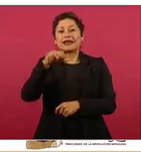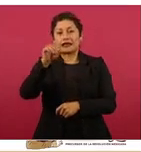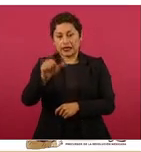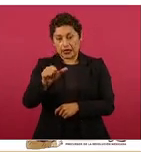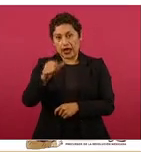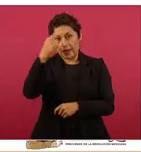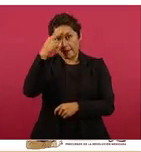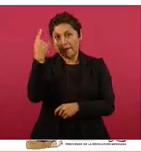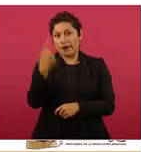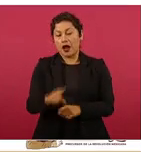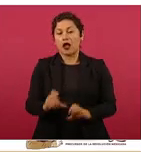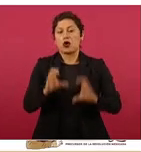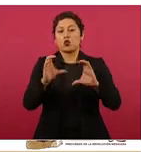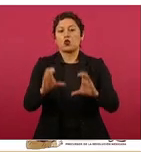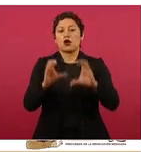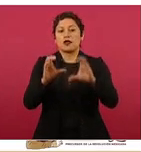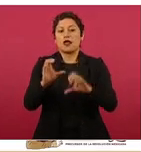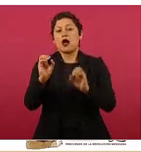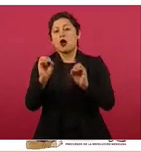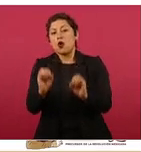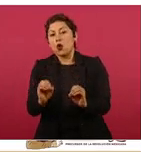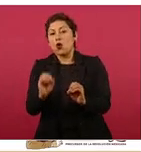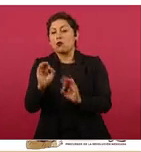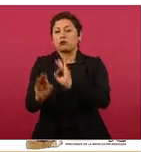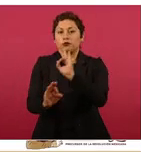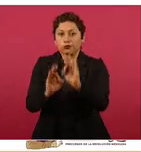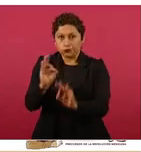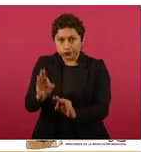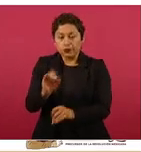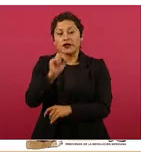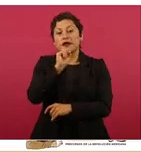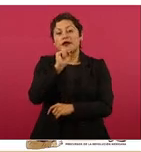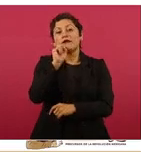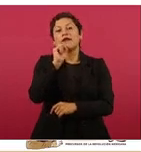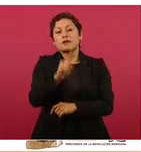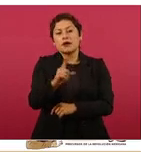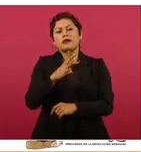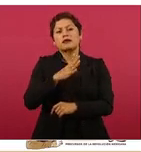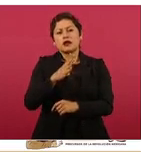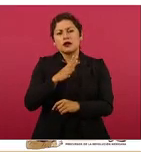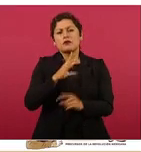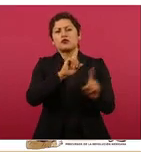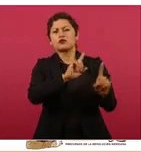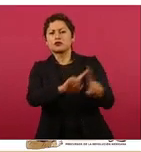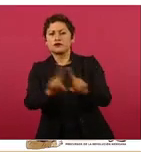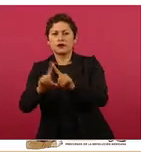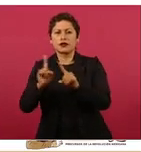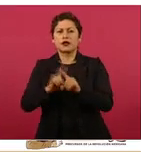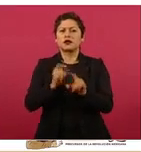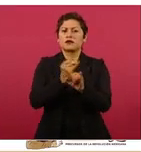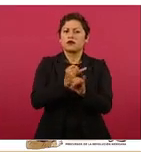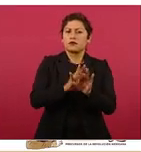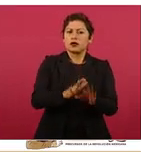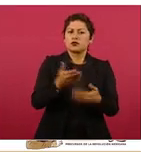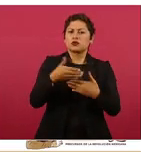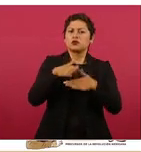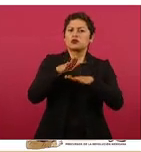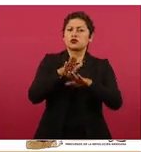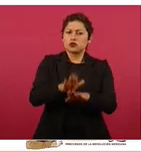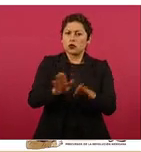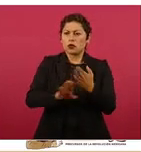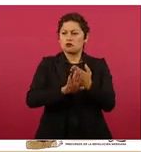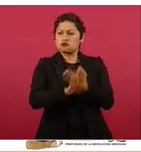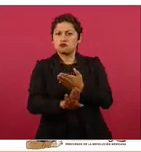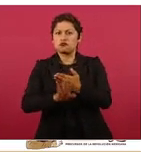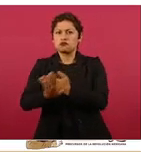tratamiento estandarizado. Tenemos también un paquete de medidas de prevención y de comunicación de riesgos. Vamos a